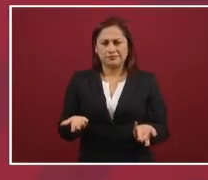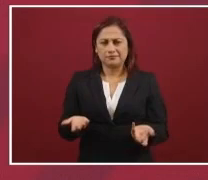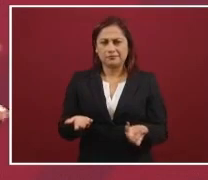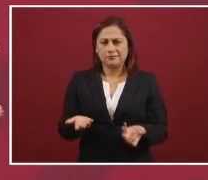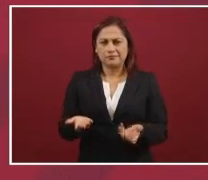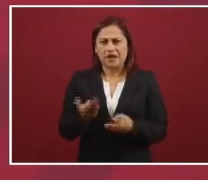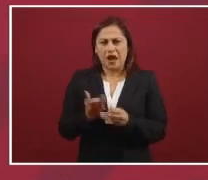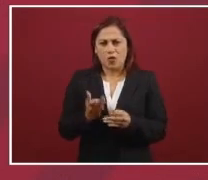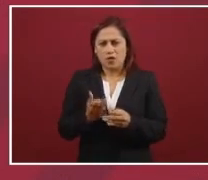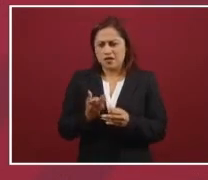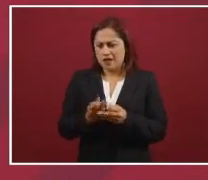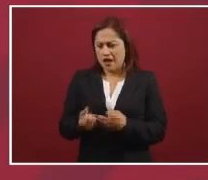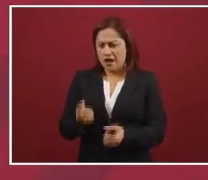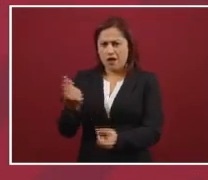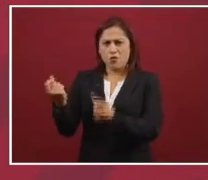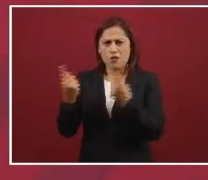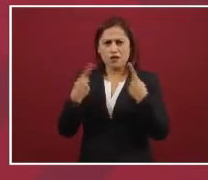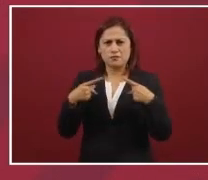la inconformidad?